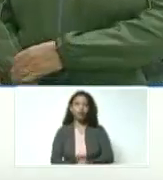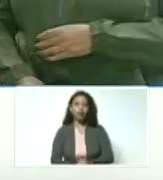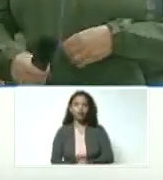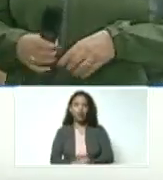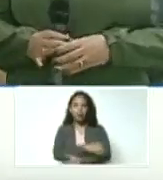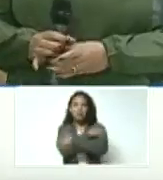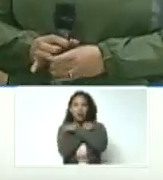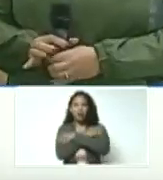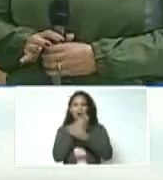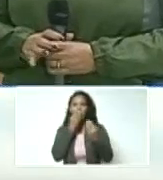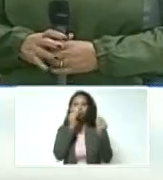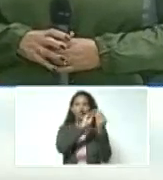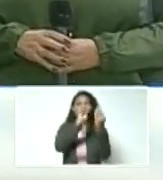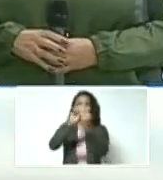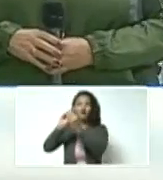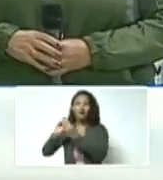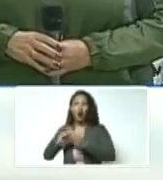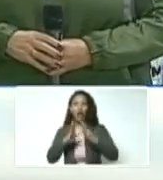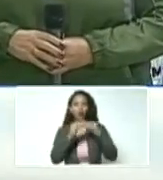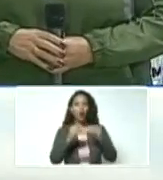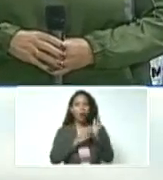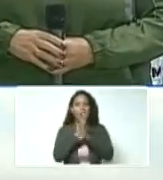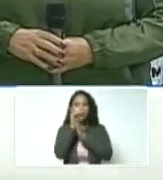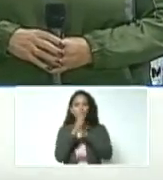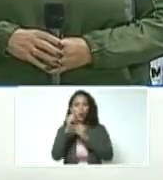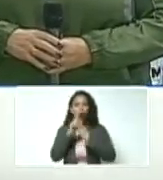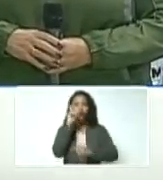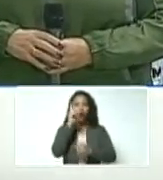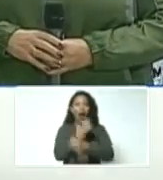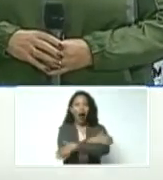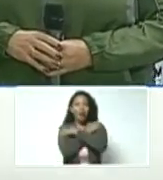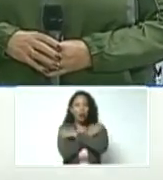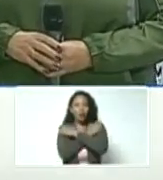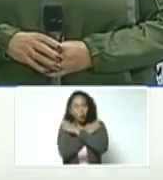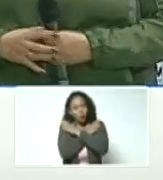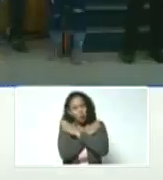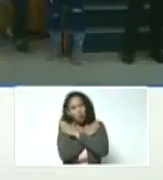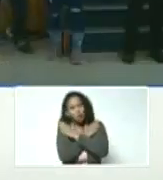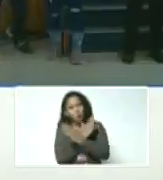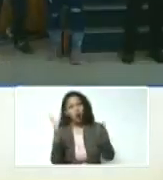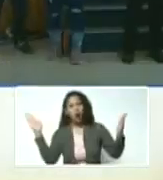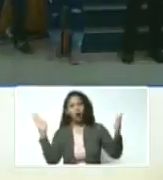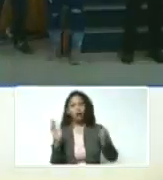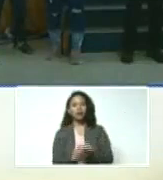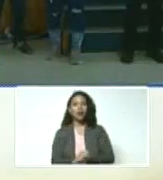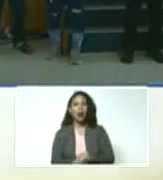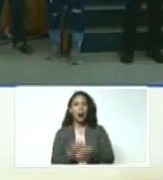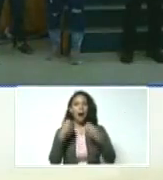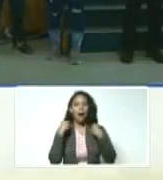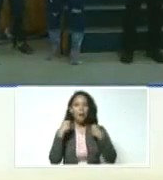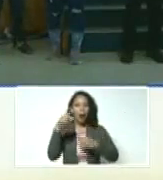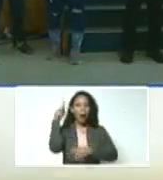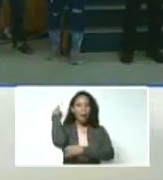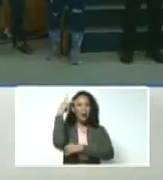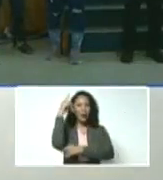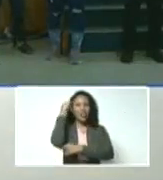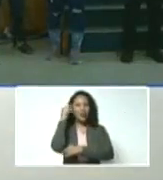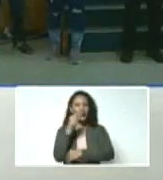abrazo y mi beso a todas las emprendedoras. Un abrazo solidario para la parroquia Sucre, ya en